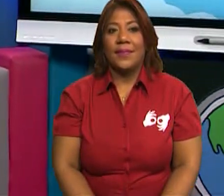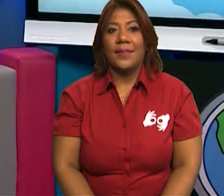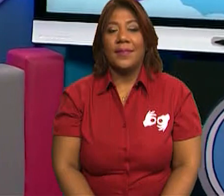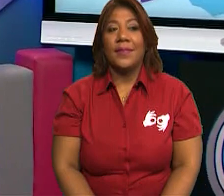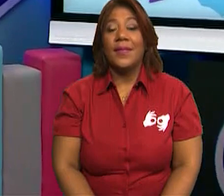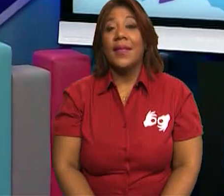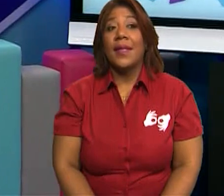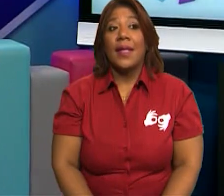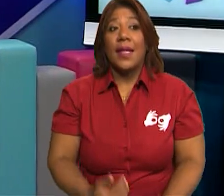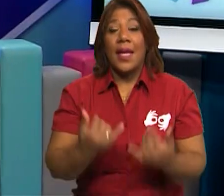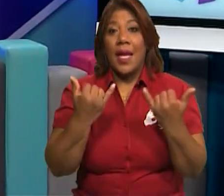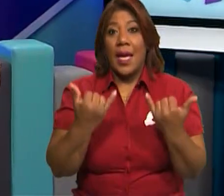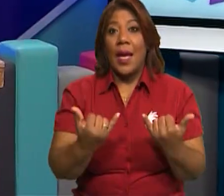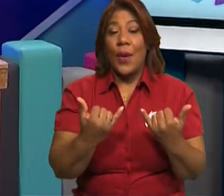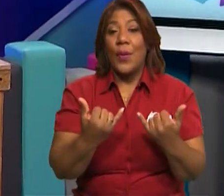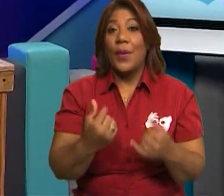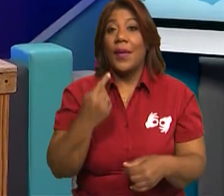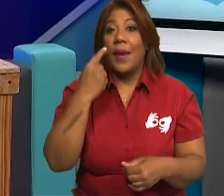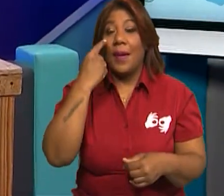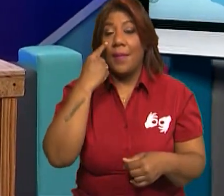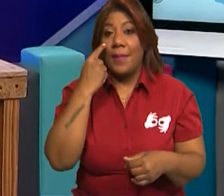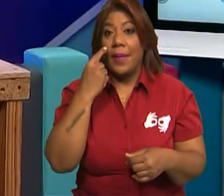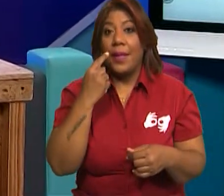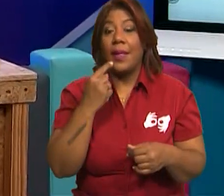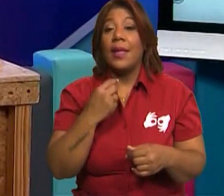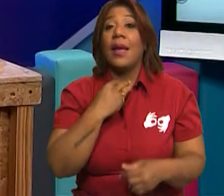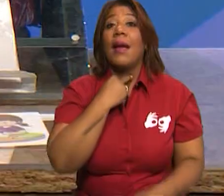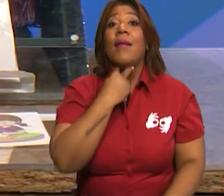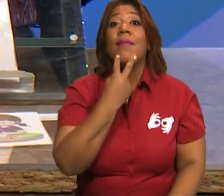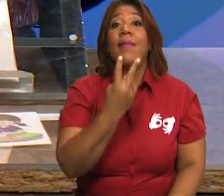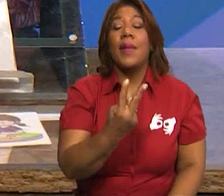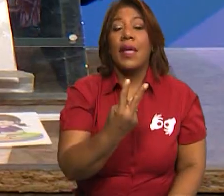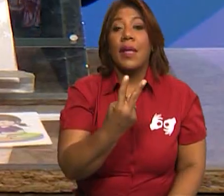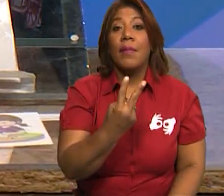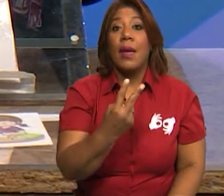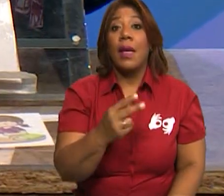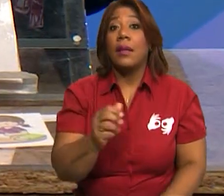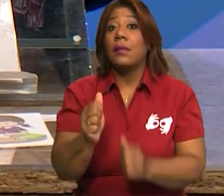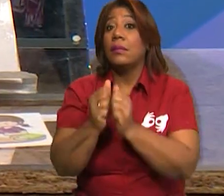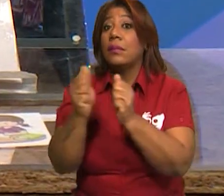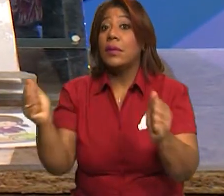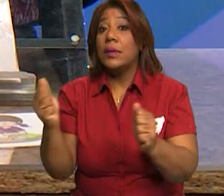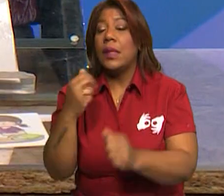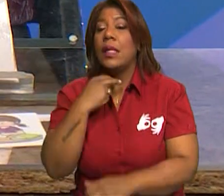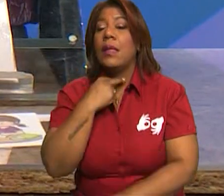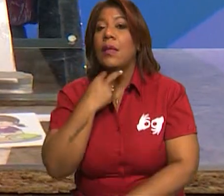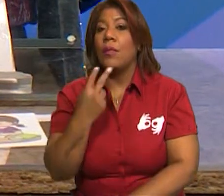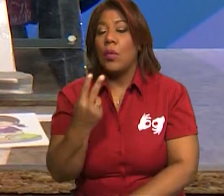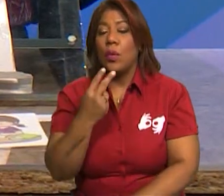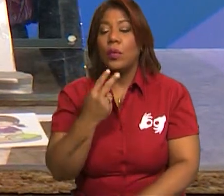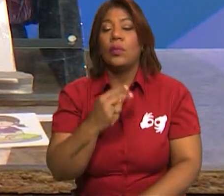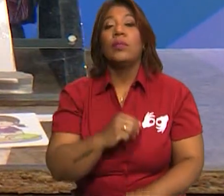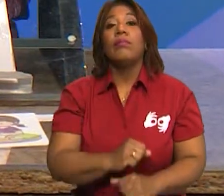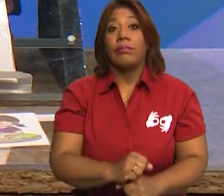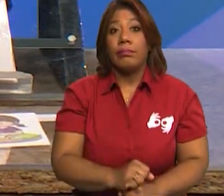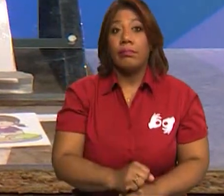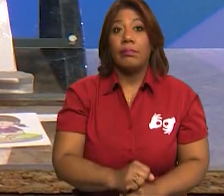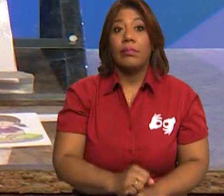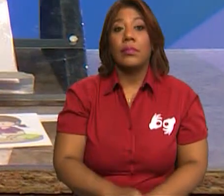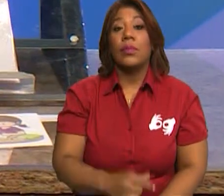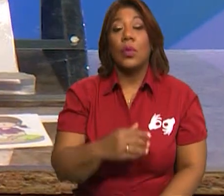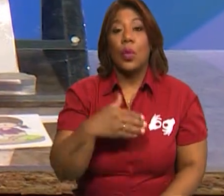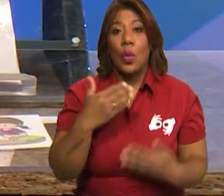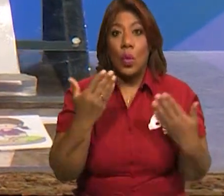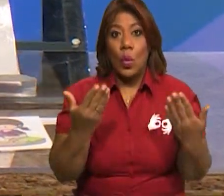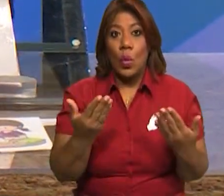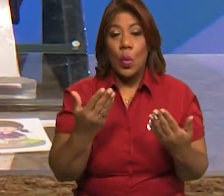Vamos a trabajar la actividad verbal y no verbal, medio de comunicación verbal y no verbal. Vamos a